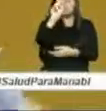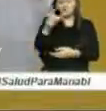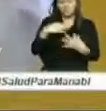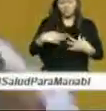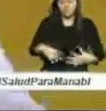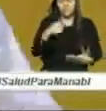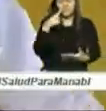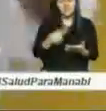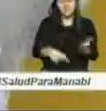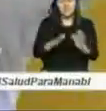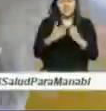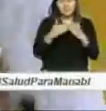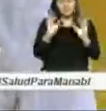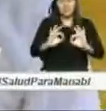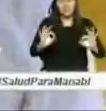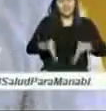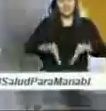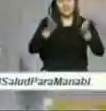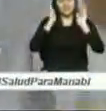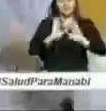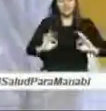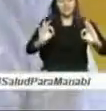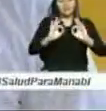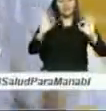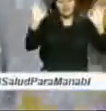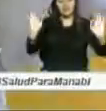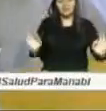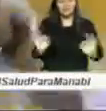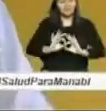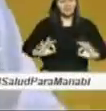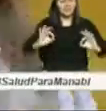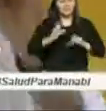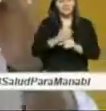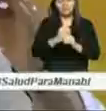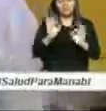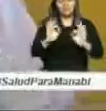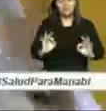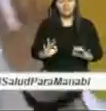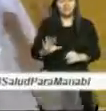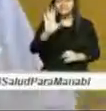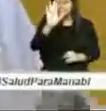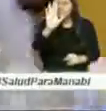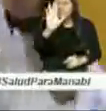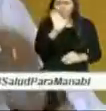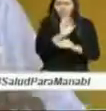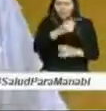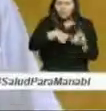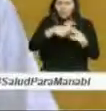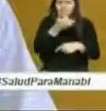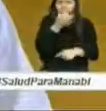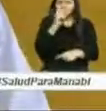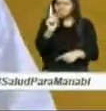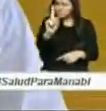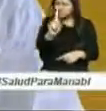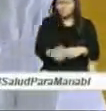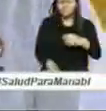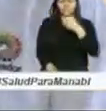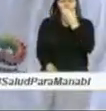uniformes, que no haya libros, que no haya carreteros, que no haya energía, que no haya seguridad. Insisto, ese país nunca más,